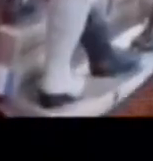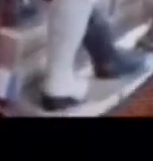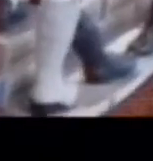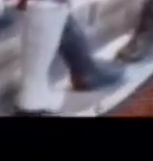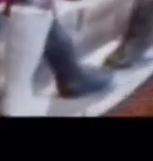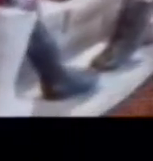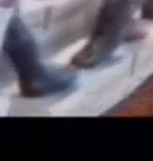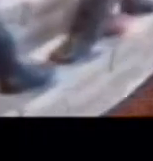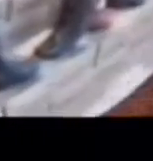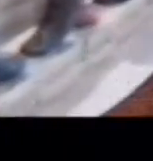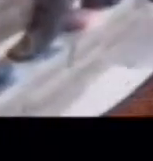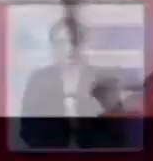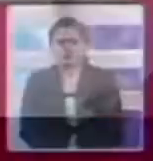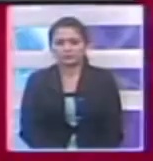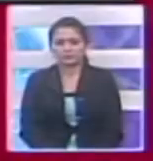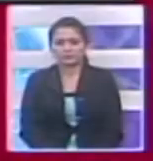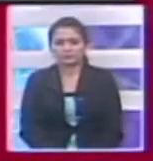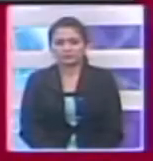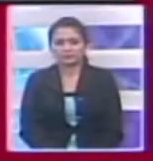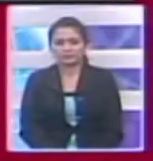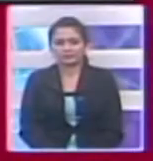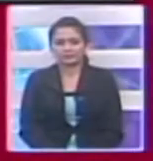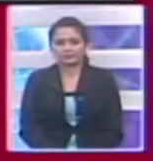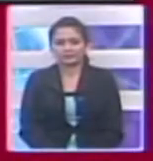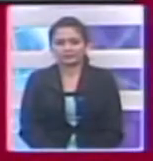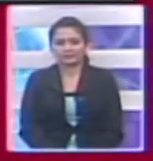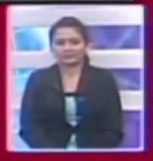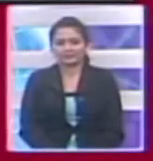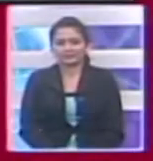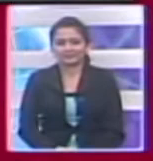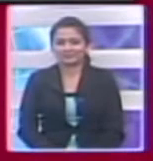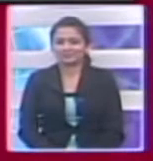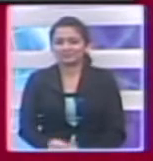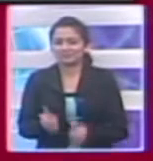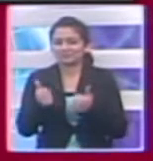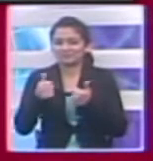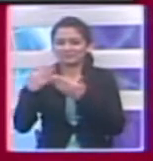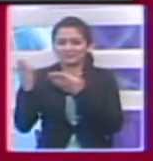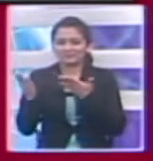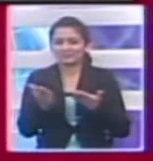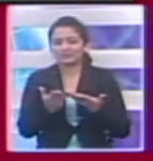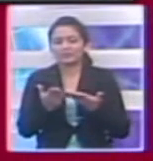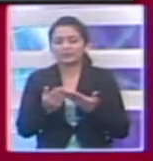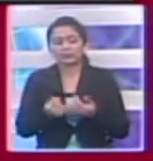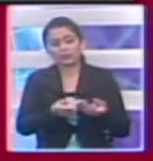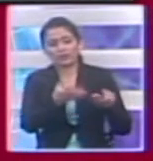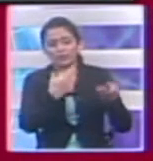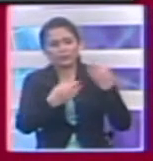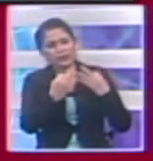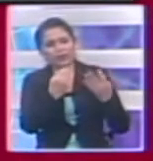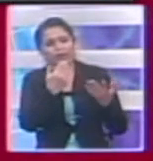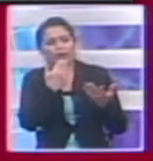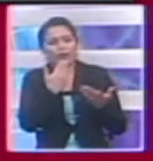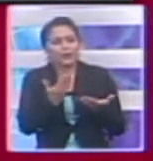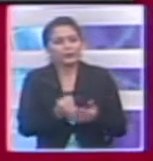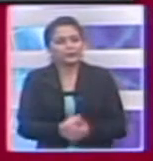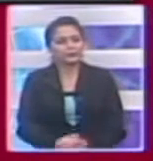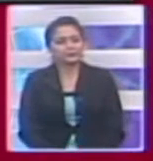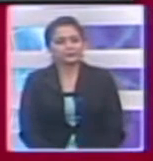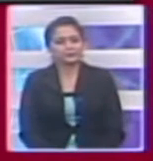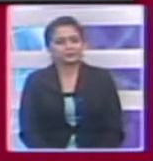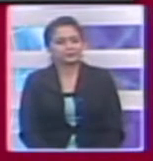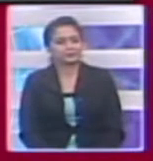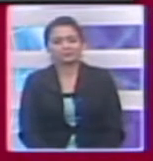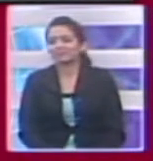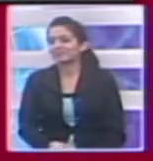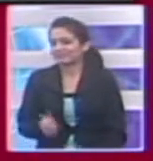detalles. Bienvenido en Boga. Un gusto. Encantada de tenerlo por aquí, José. Cuéntenos cuál es la visión de este evento. Un gusto, María Antonieta, y a todos los que